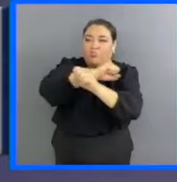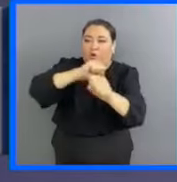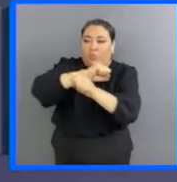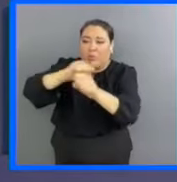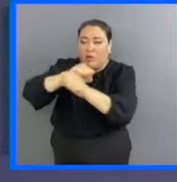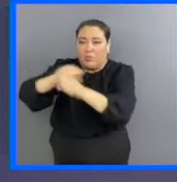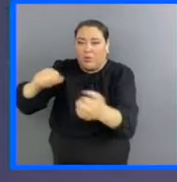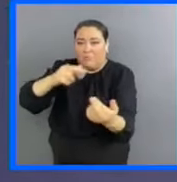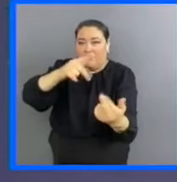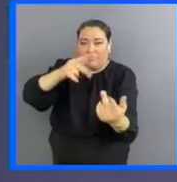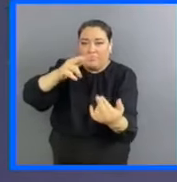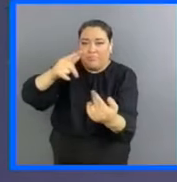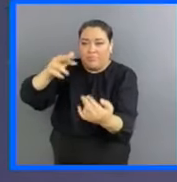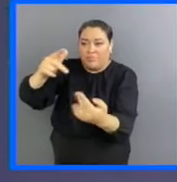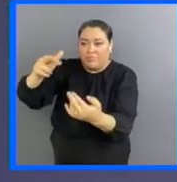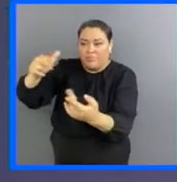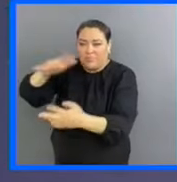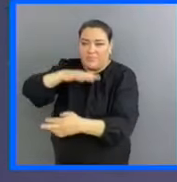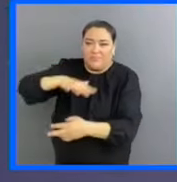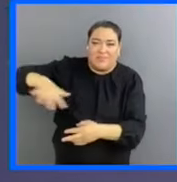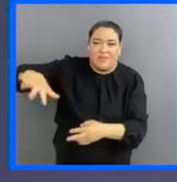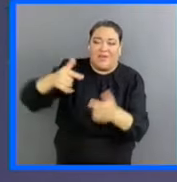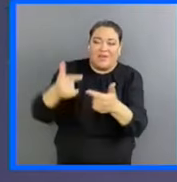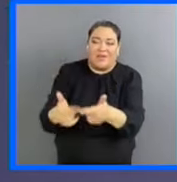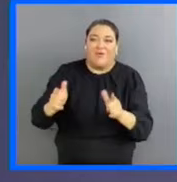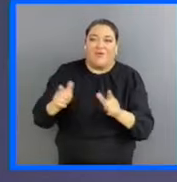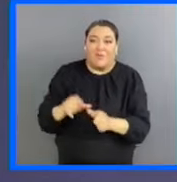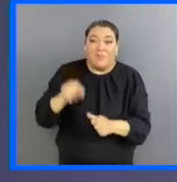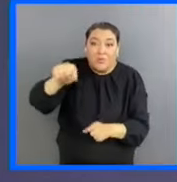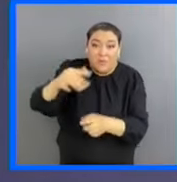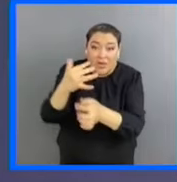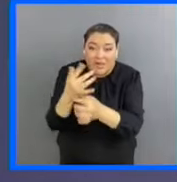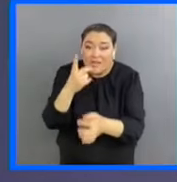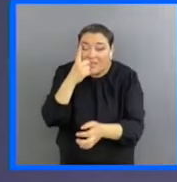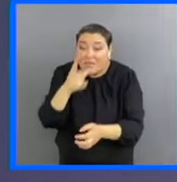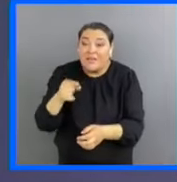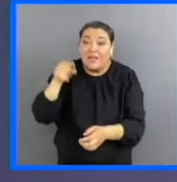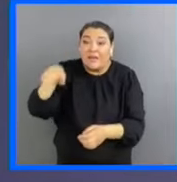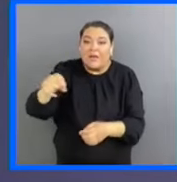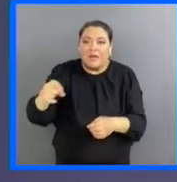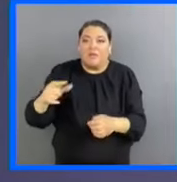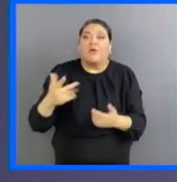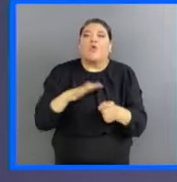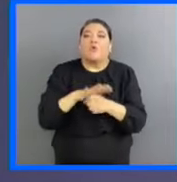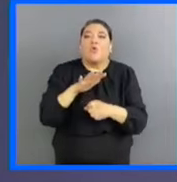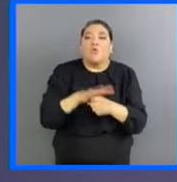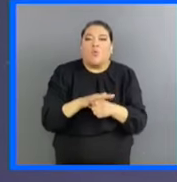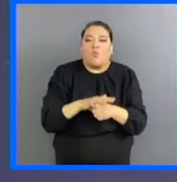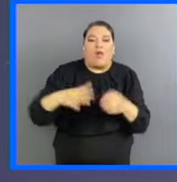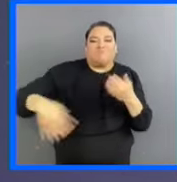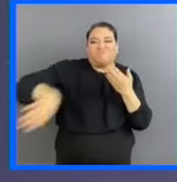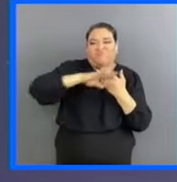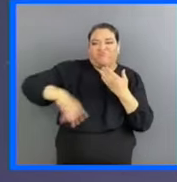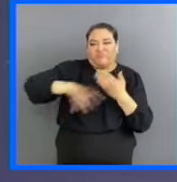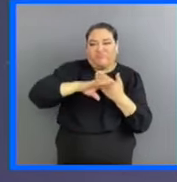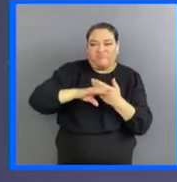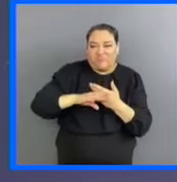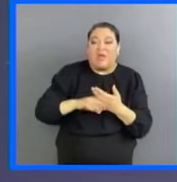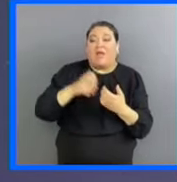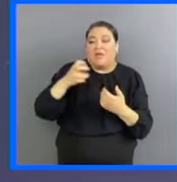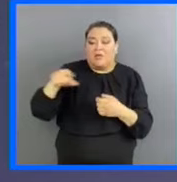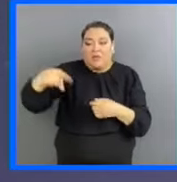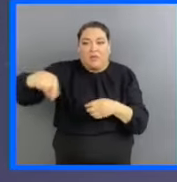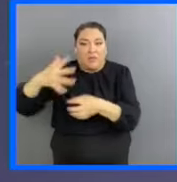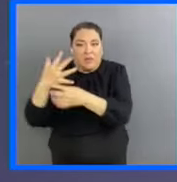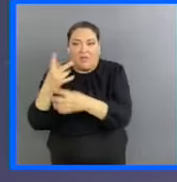grupo extremista que señala tiene el objetivo de dañar al Estado israelí. Por su parte, Hezbollah rechazó la propuesta